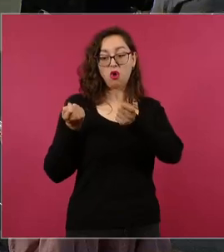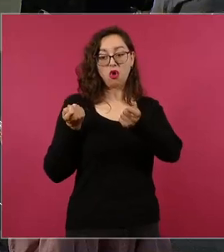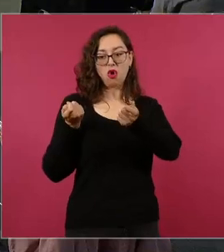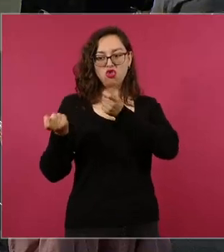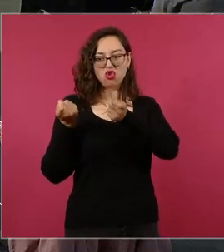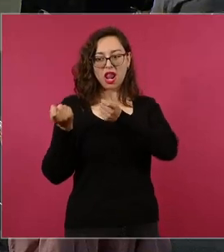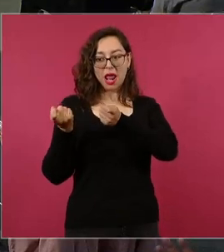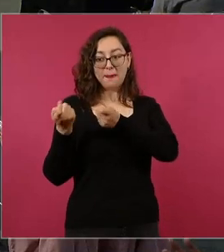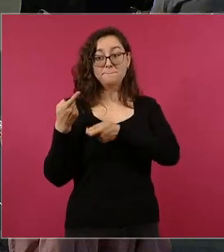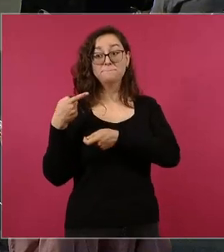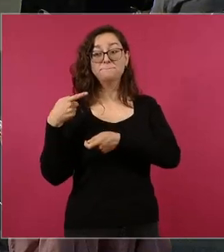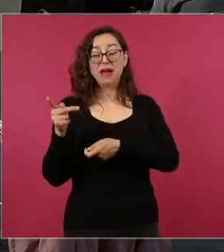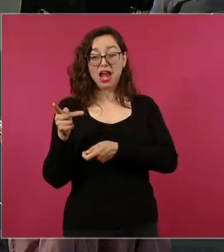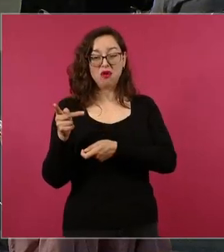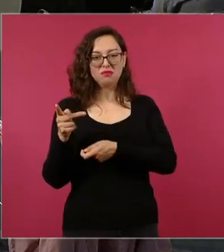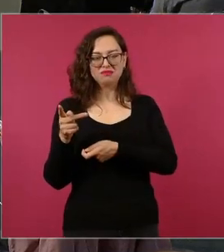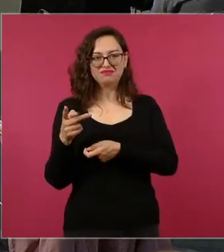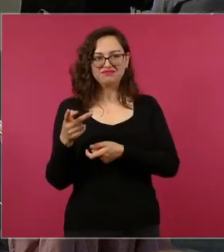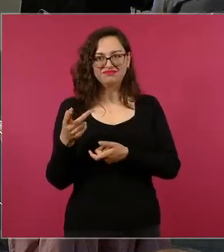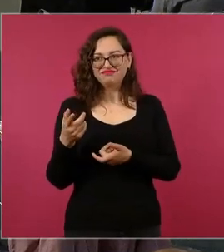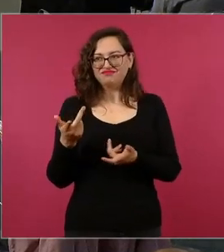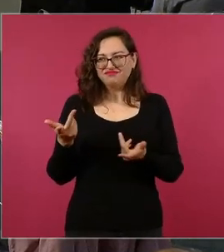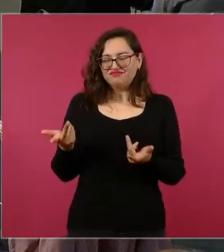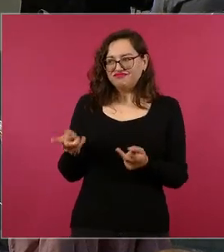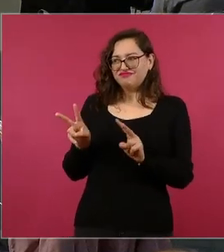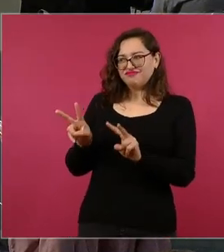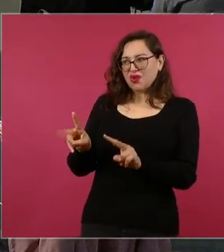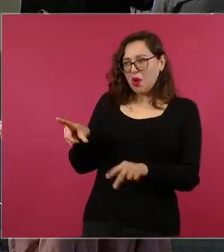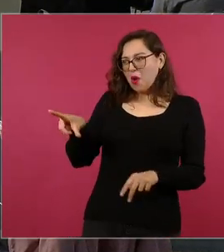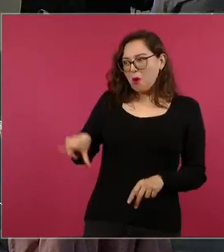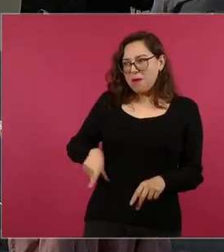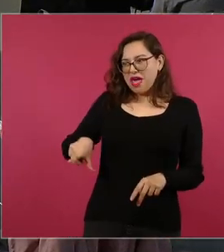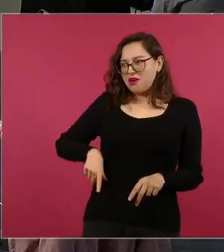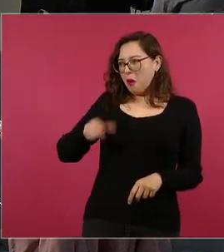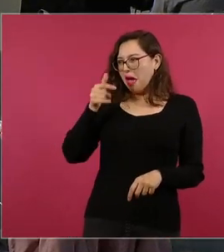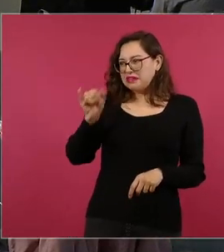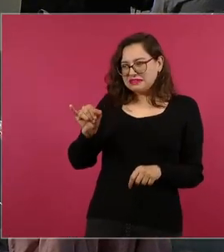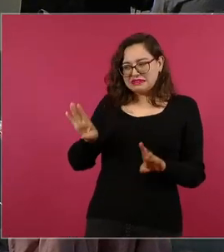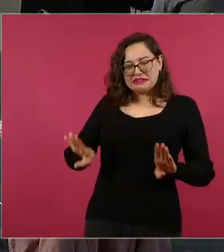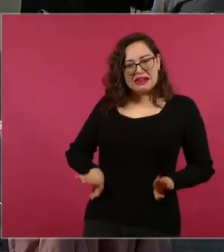pero que los pueblos en todo el mundo